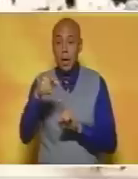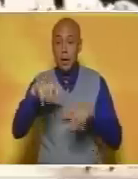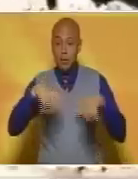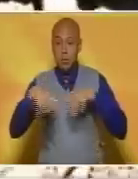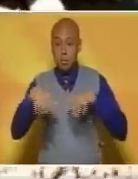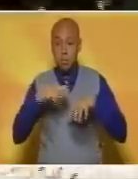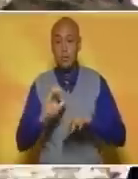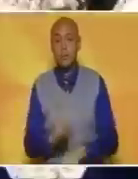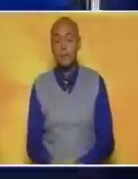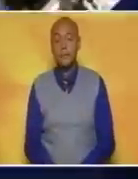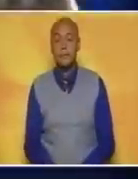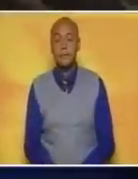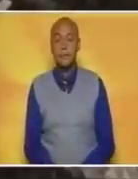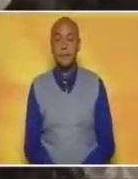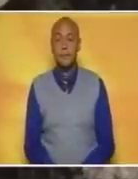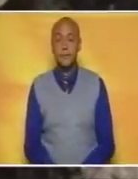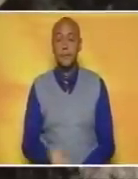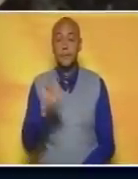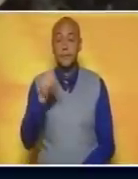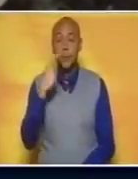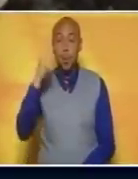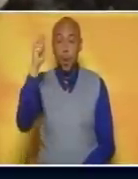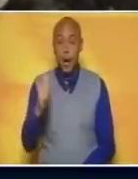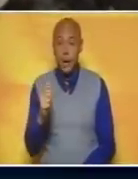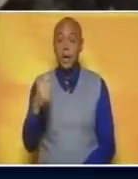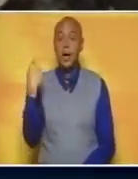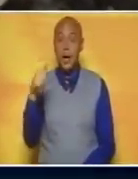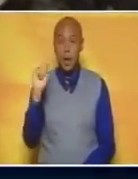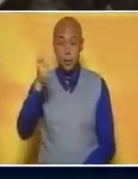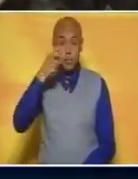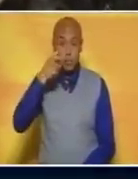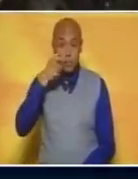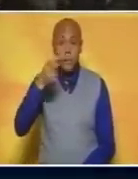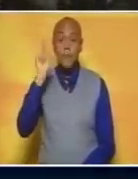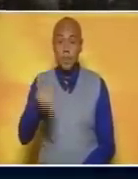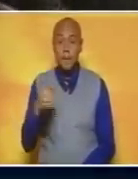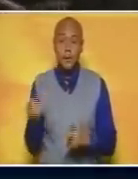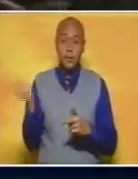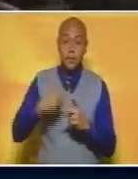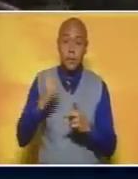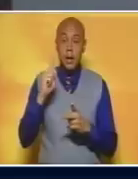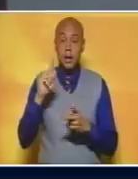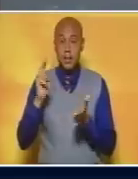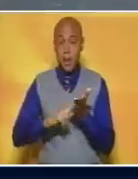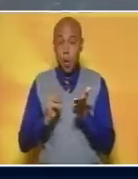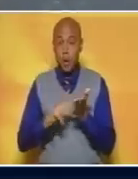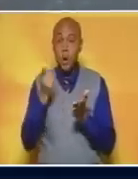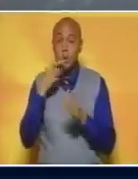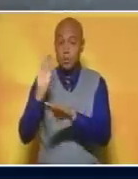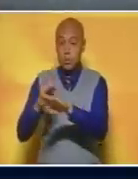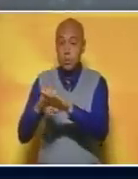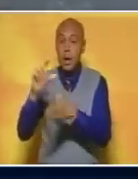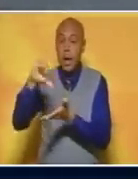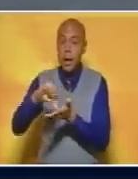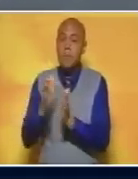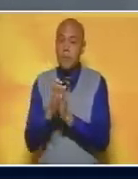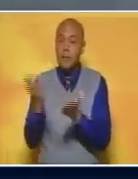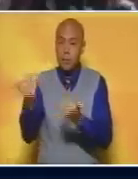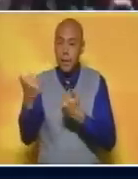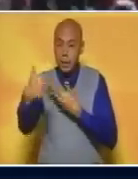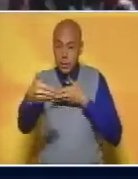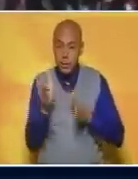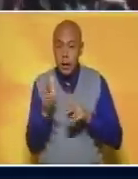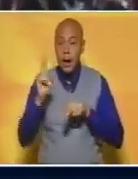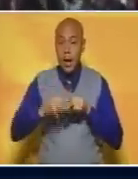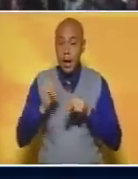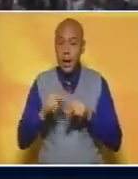temblores. En Ucrania, la Fiscalía General y el Servicio de Seguridad solicitaron a Irán que entregue las cajas negras